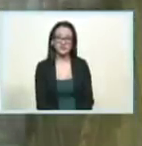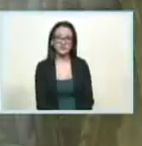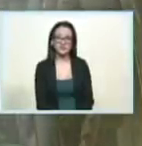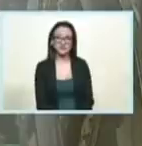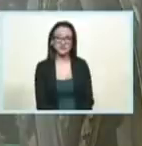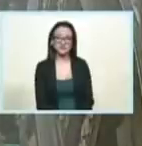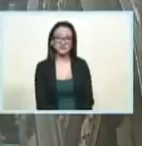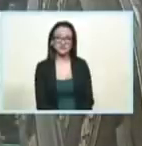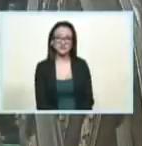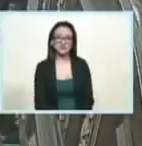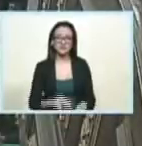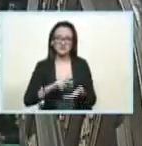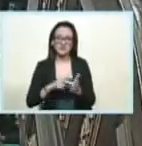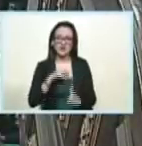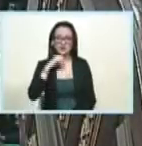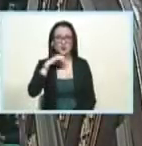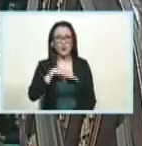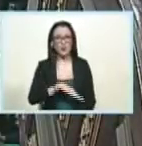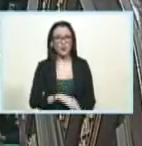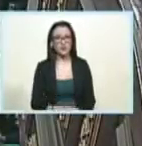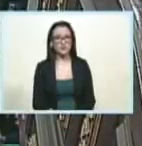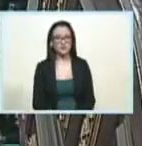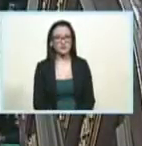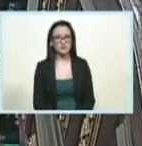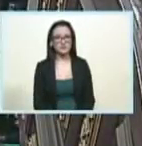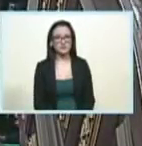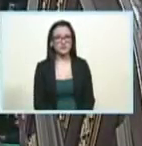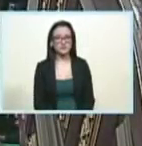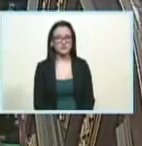Estamos haciendo historia.